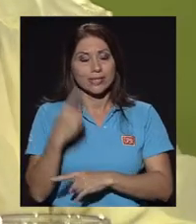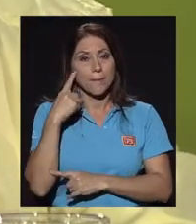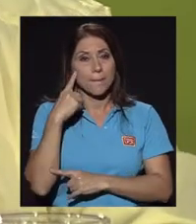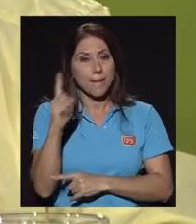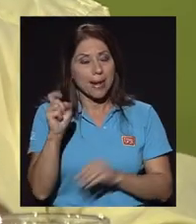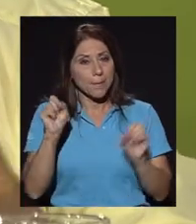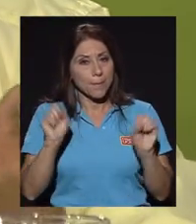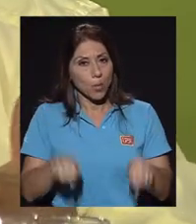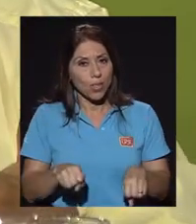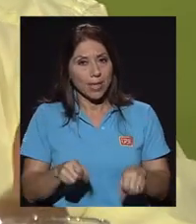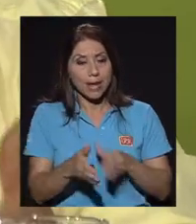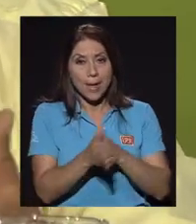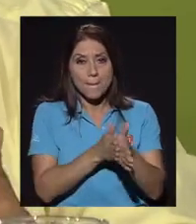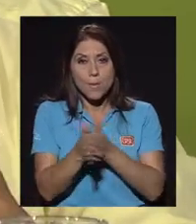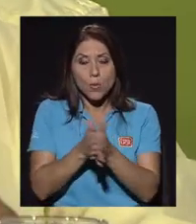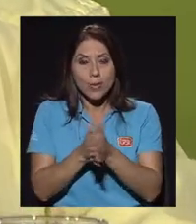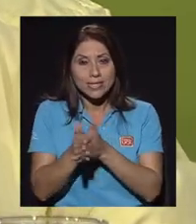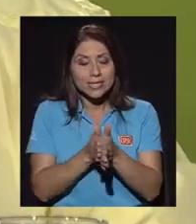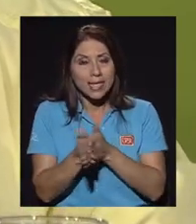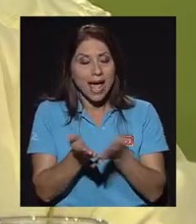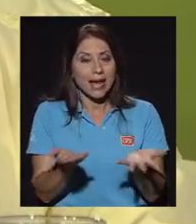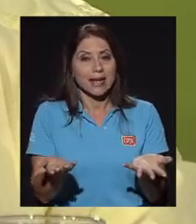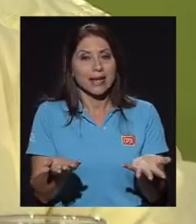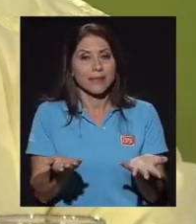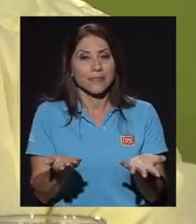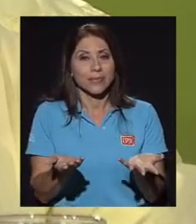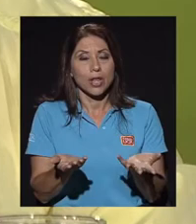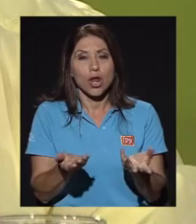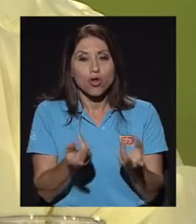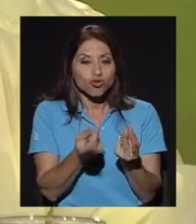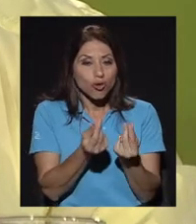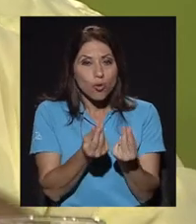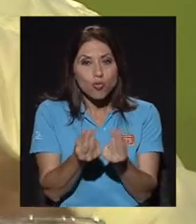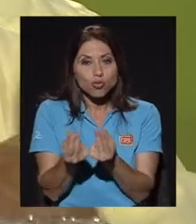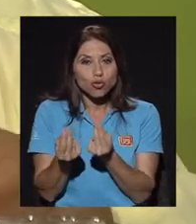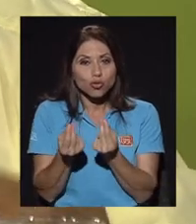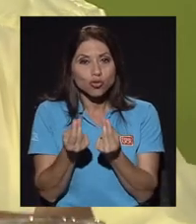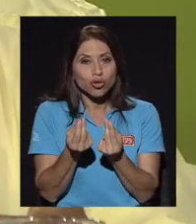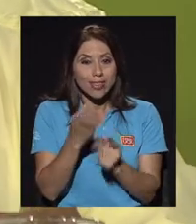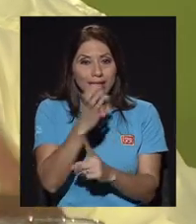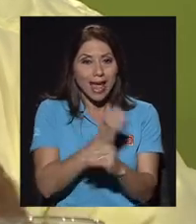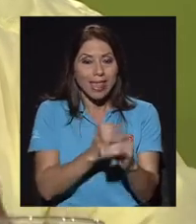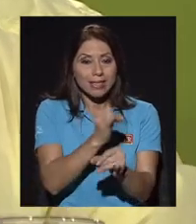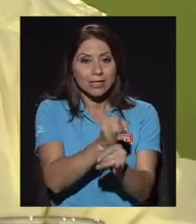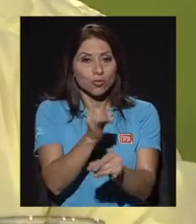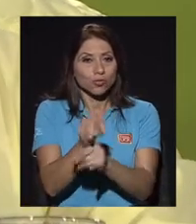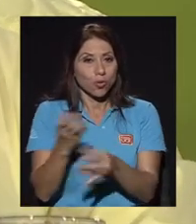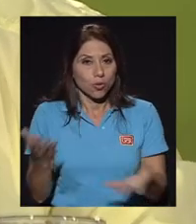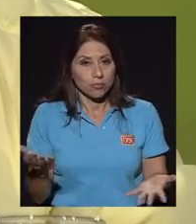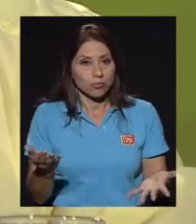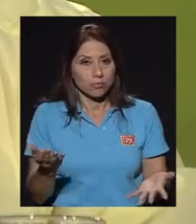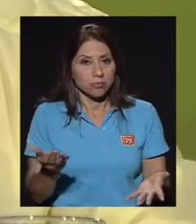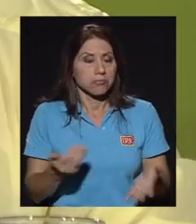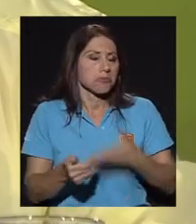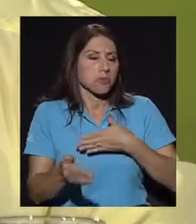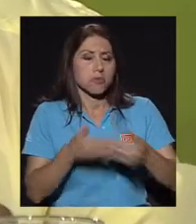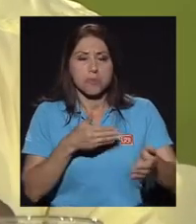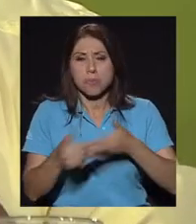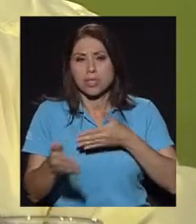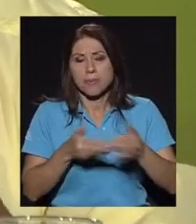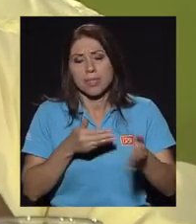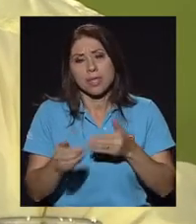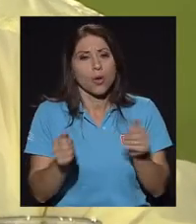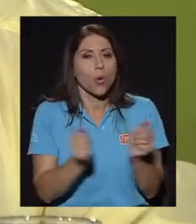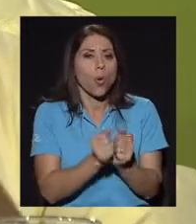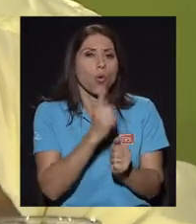para poder aprovechar los recursos que cada institución tiene, independientemente, puede ser